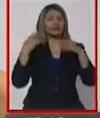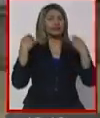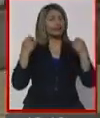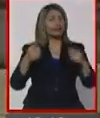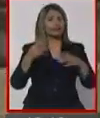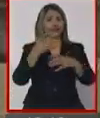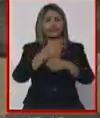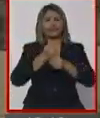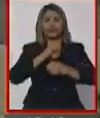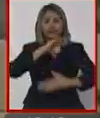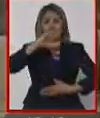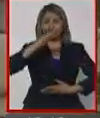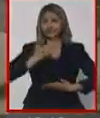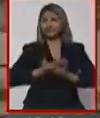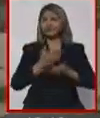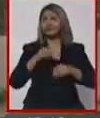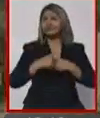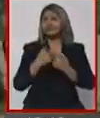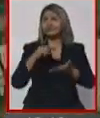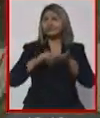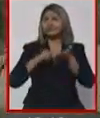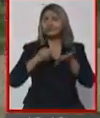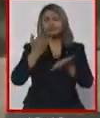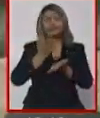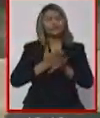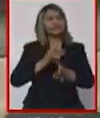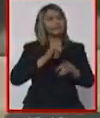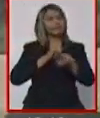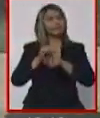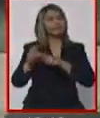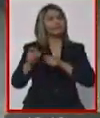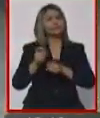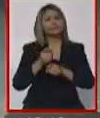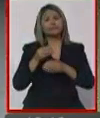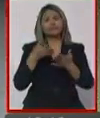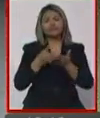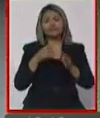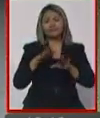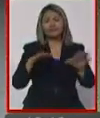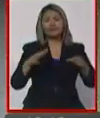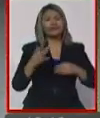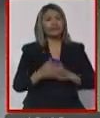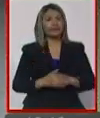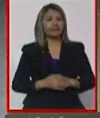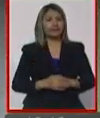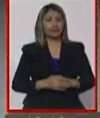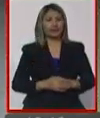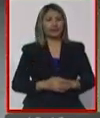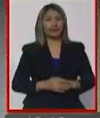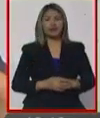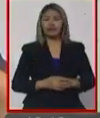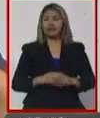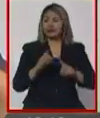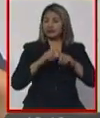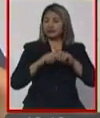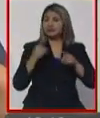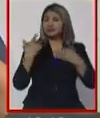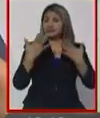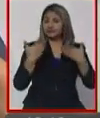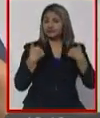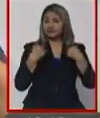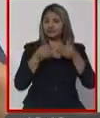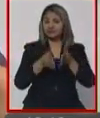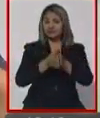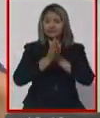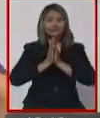¿no? ¿Cómo ven ustedes este paro como padres? Perjudicial pues, para los niños, perjudicial. Claro que ellos también tienen sus